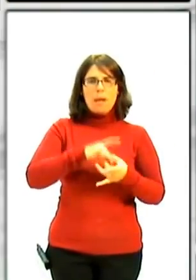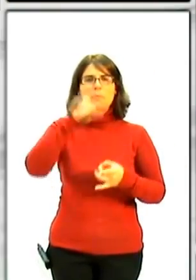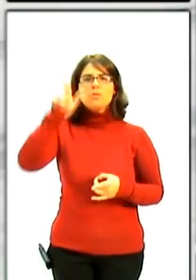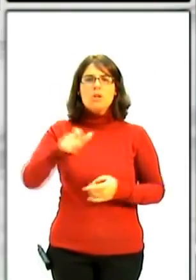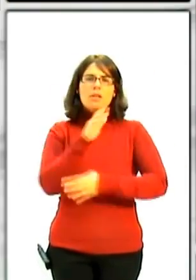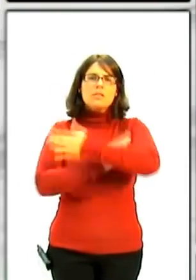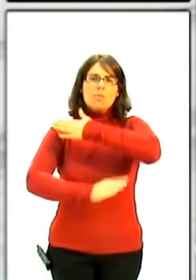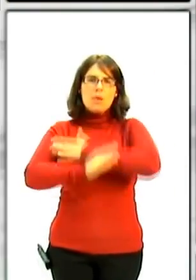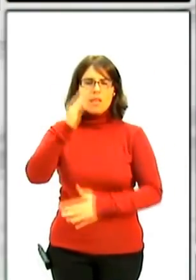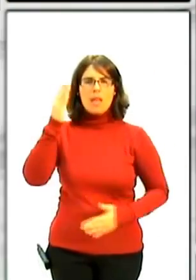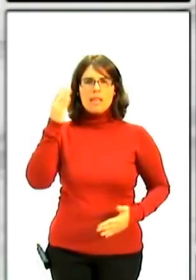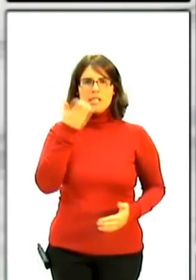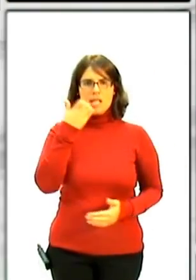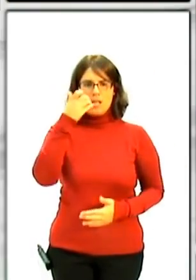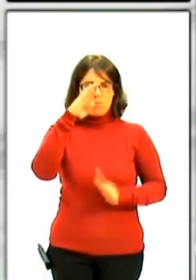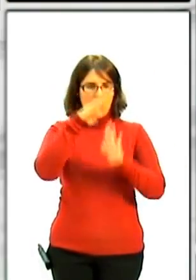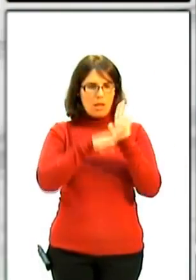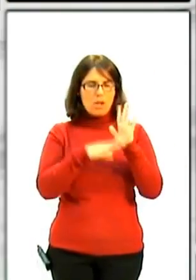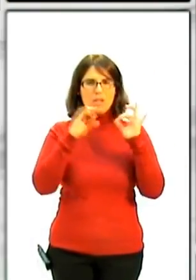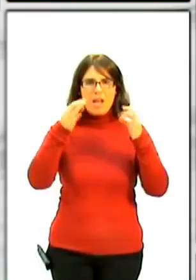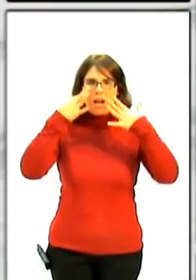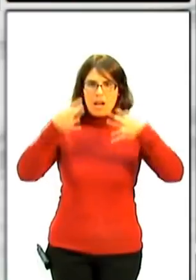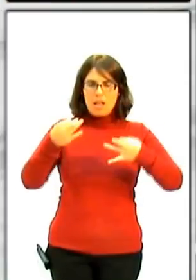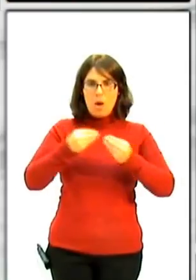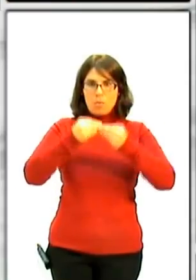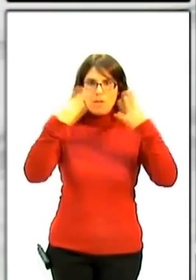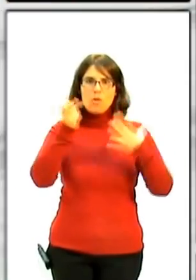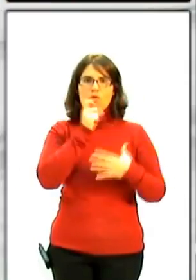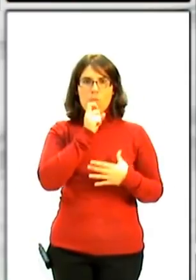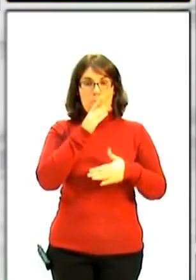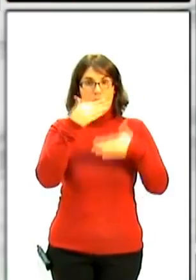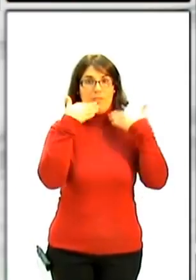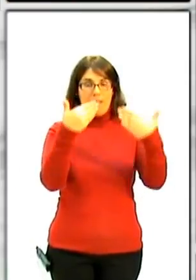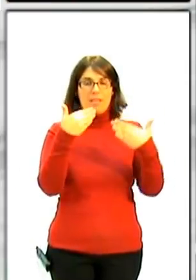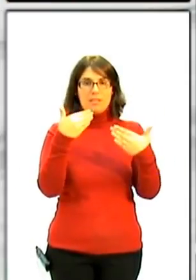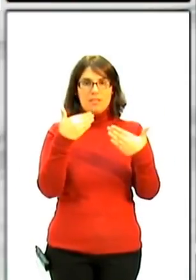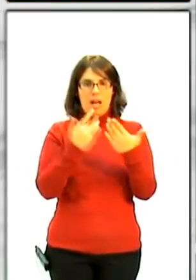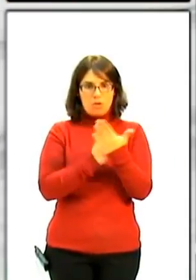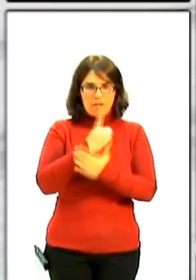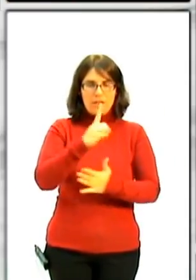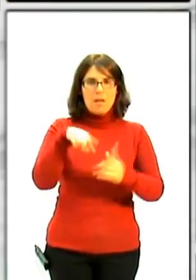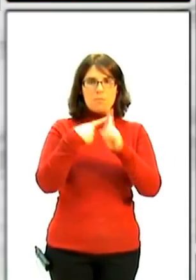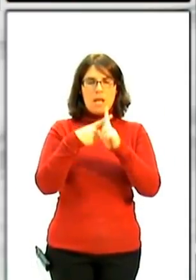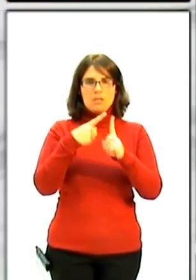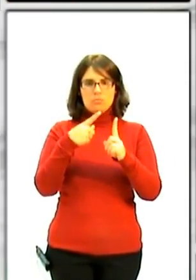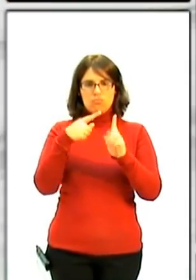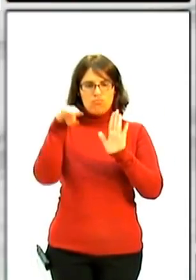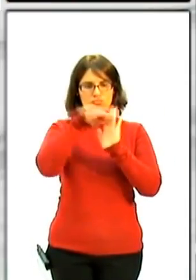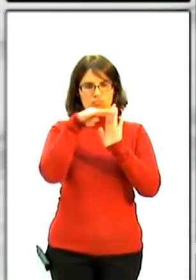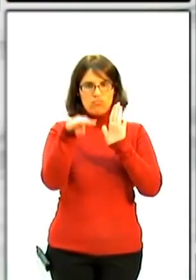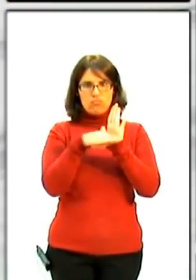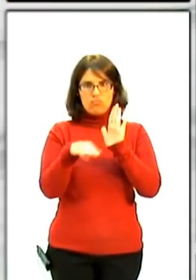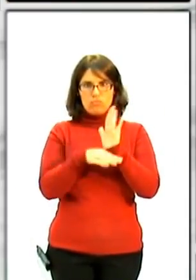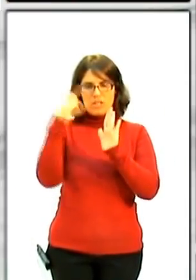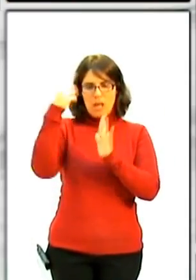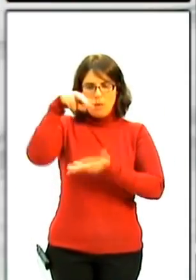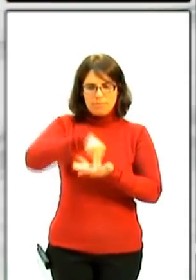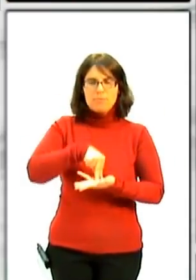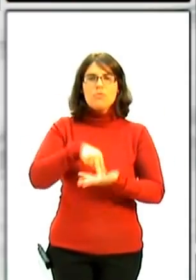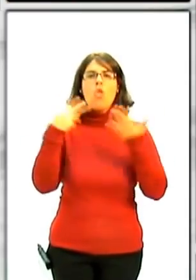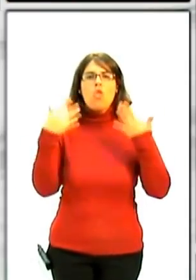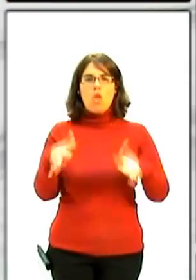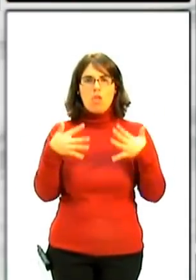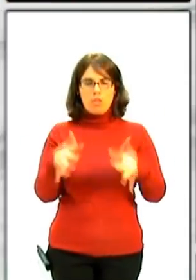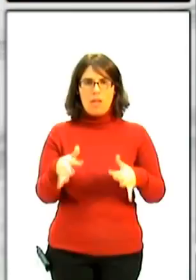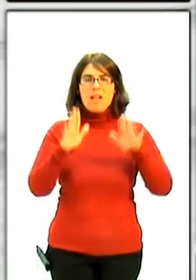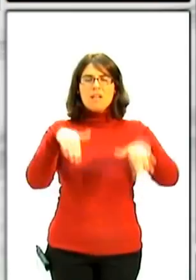discapacidad el hecho de disponer de una aplicación realidad aumentada, ya que gracias a que hay una cartografía y que hay una coordenada precisa donde está esa persona ubicada,